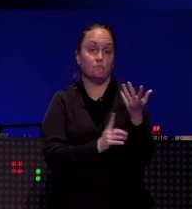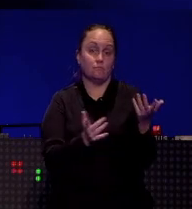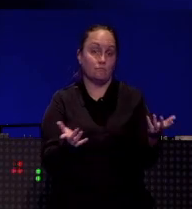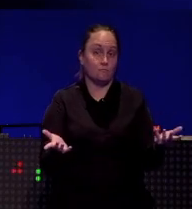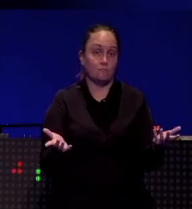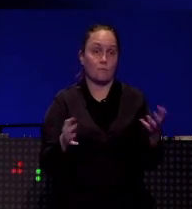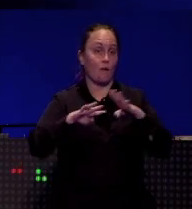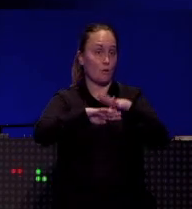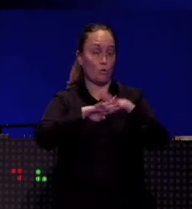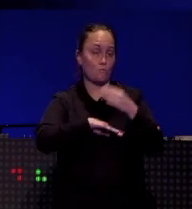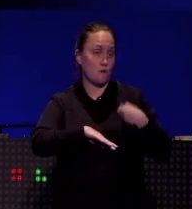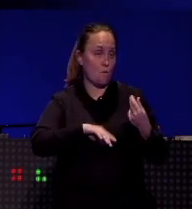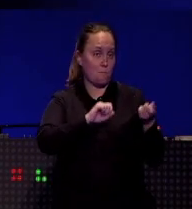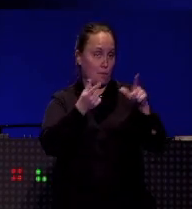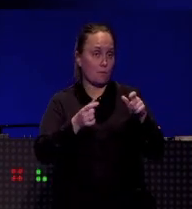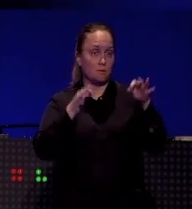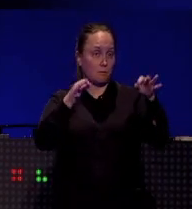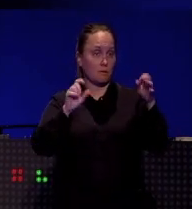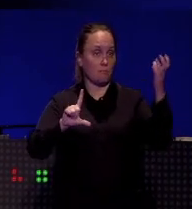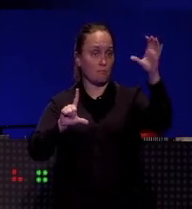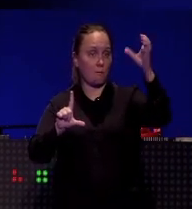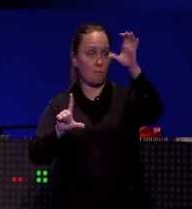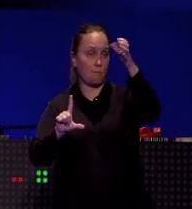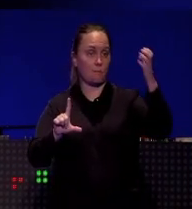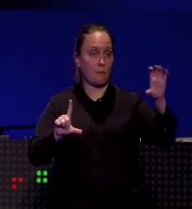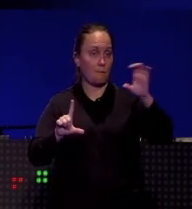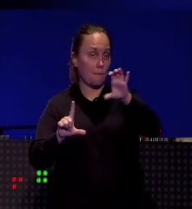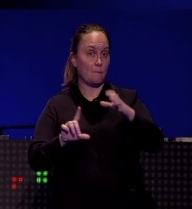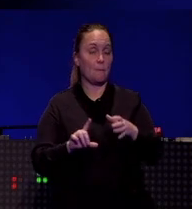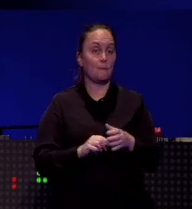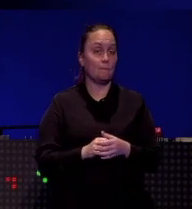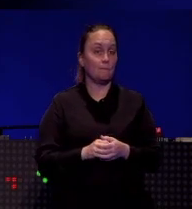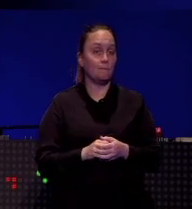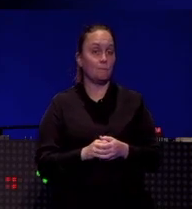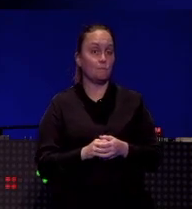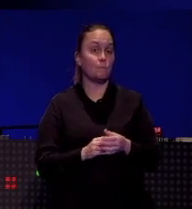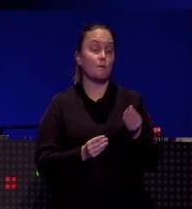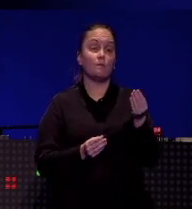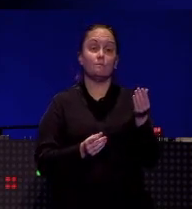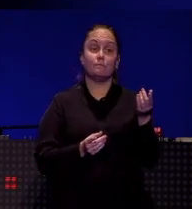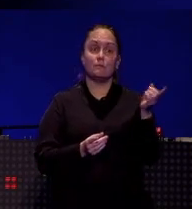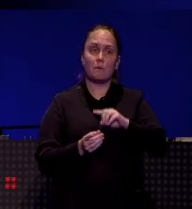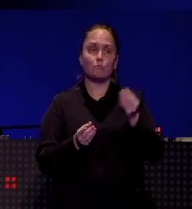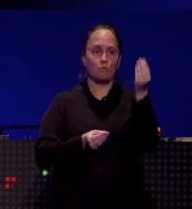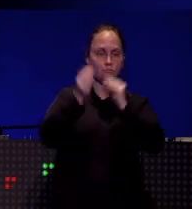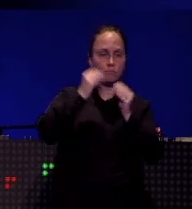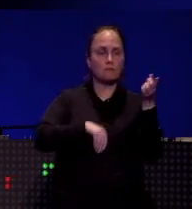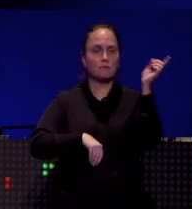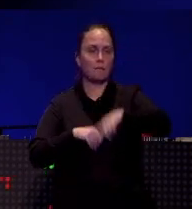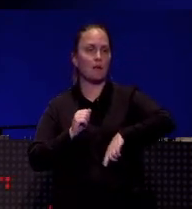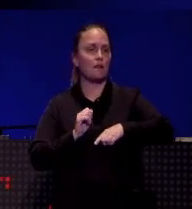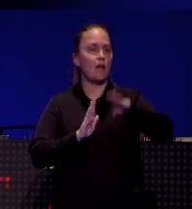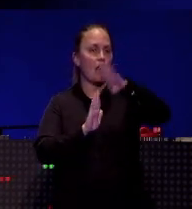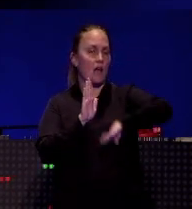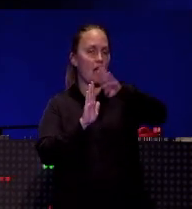mismos filtros saber y comprobar con la app de unum que es